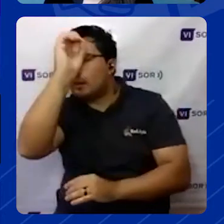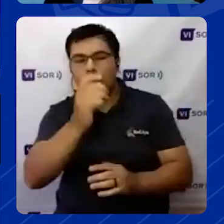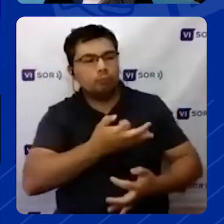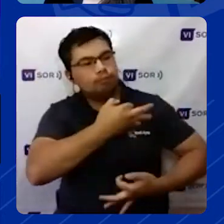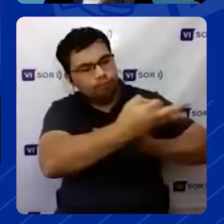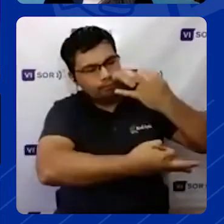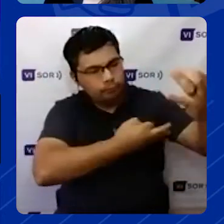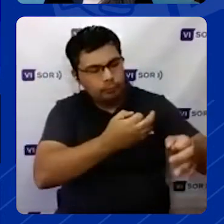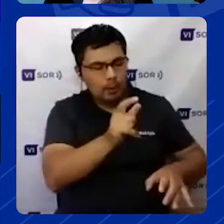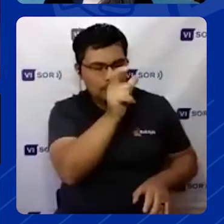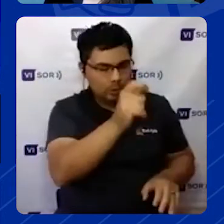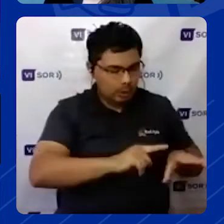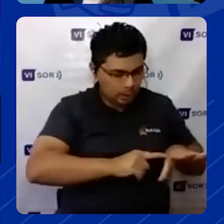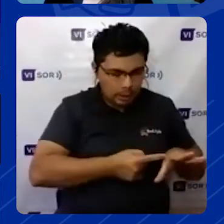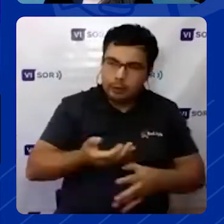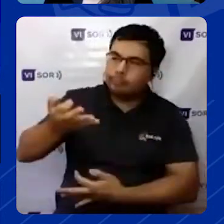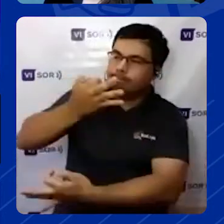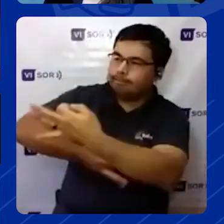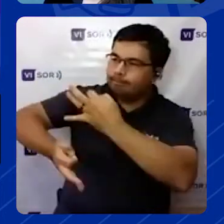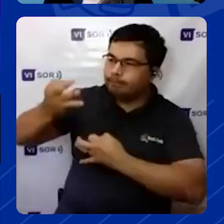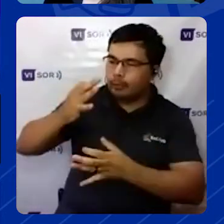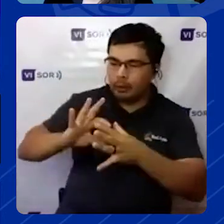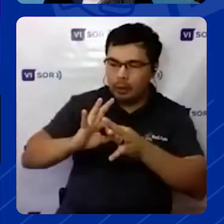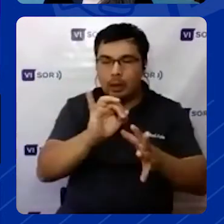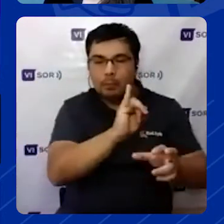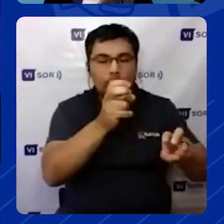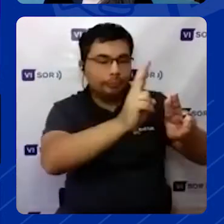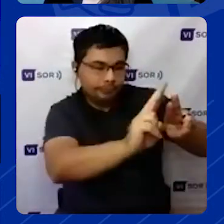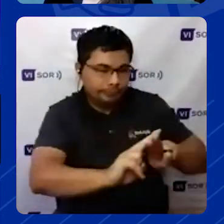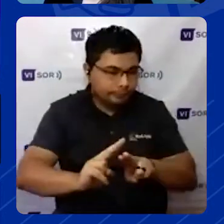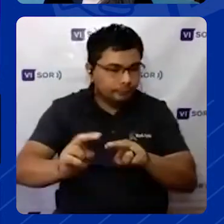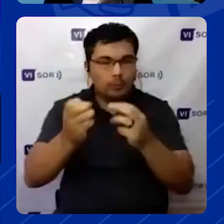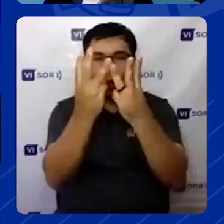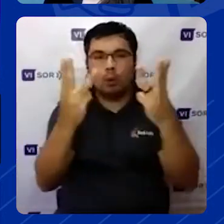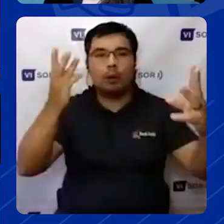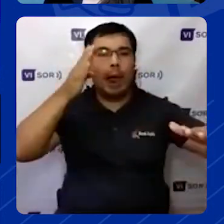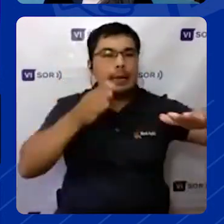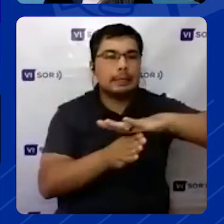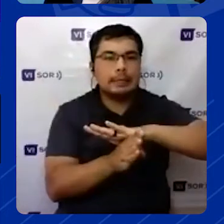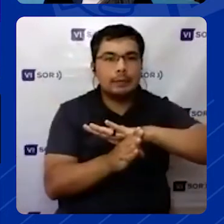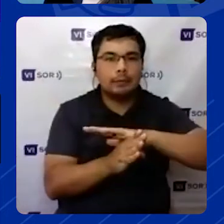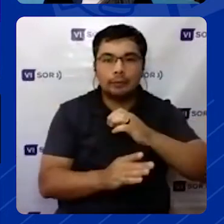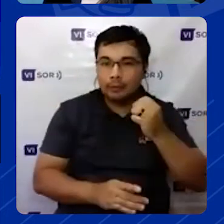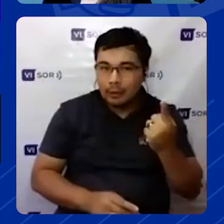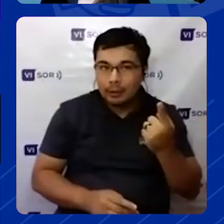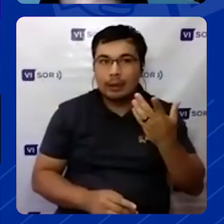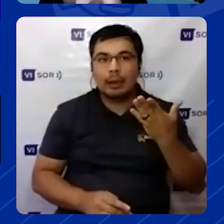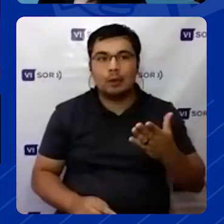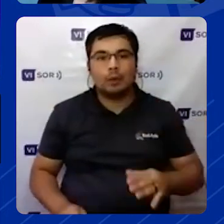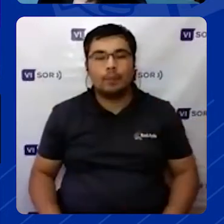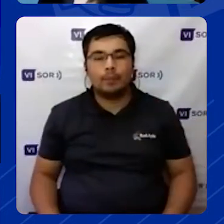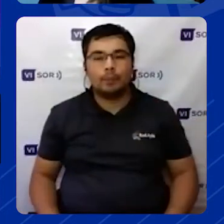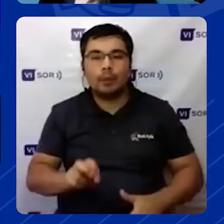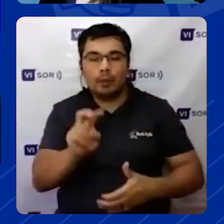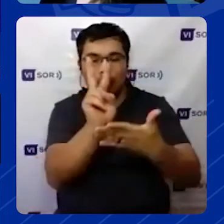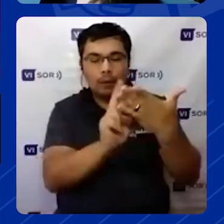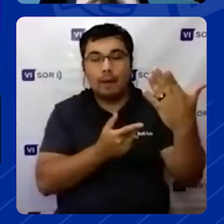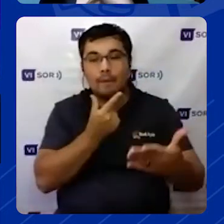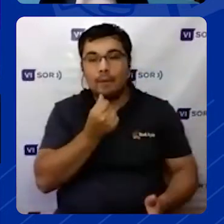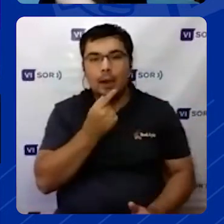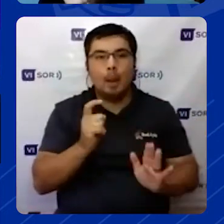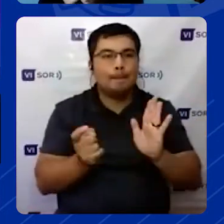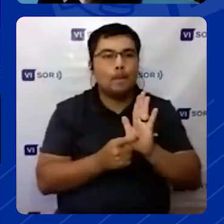y comprobaríamos luego los resultados. Pero, por supuesto, es decir, la lectura fácil, digamos que es el punto base, ¿no?